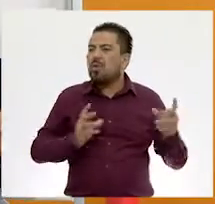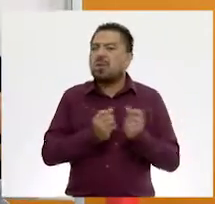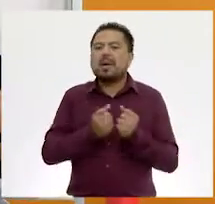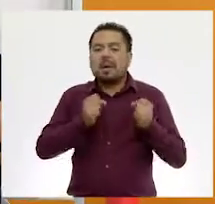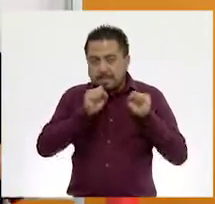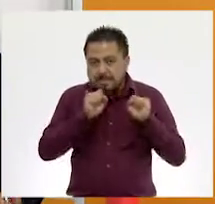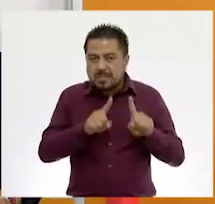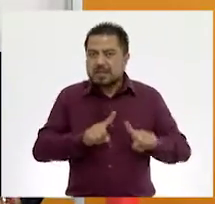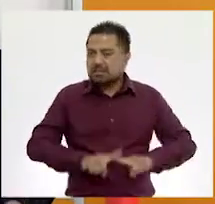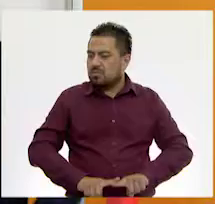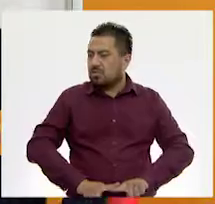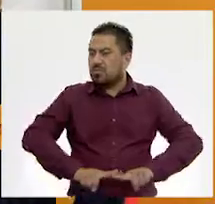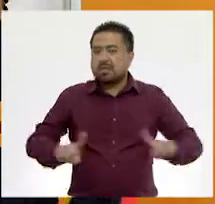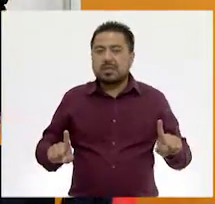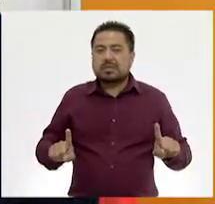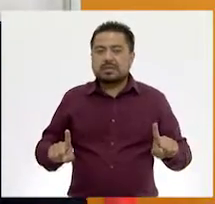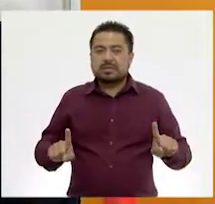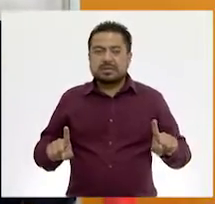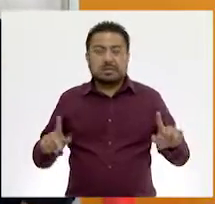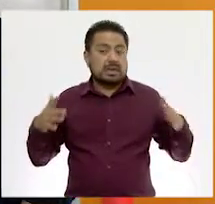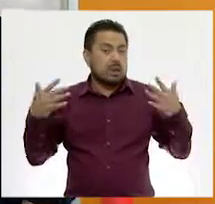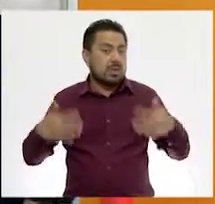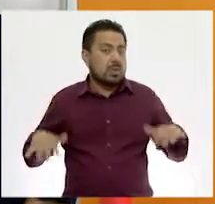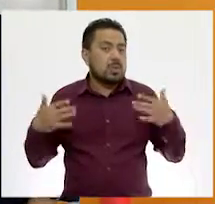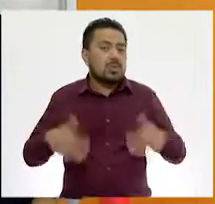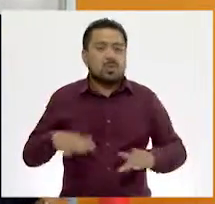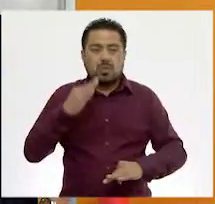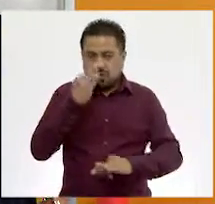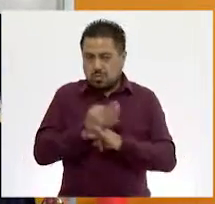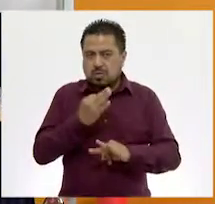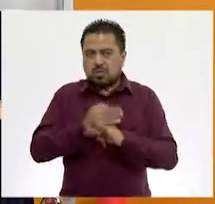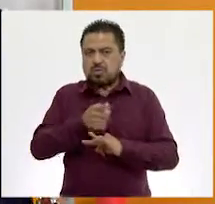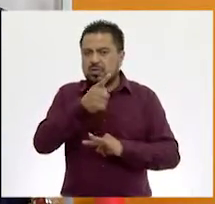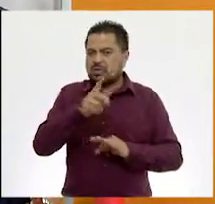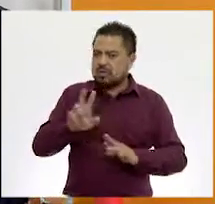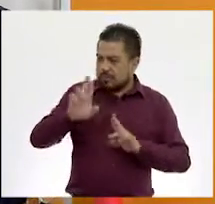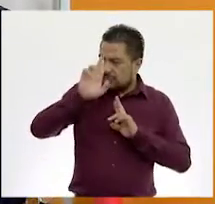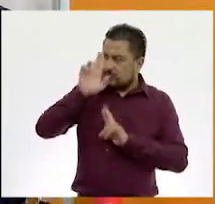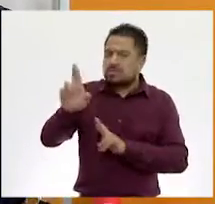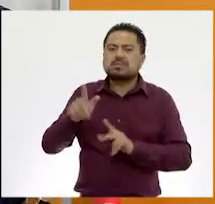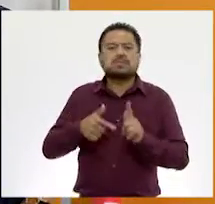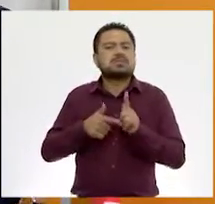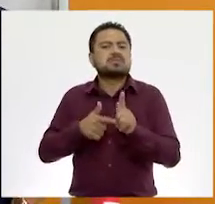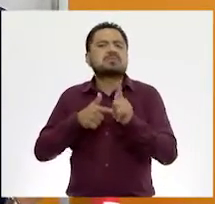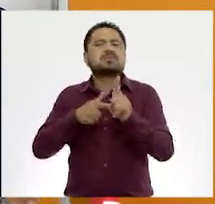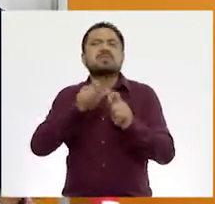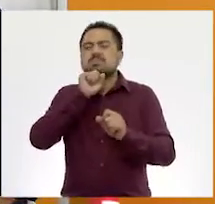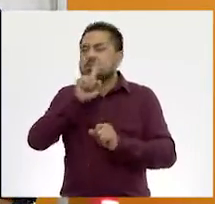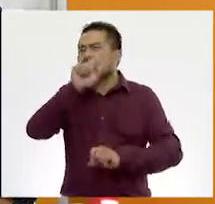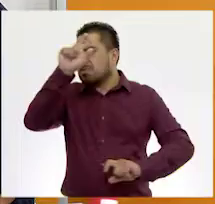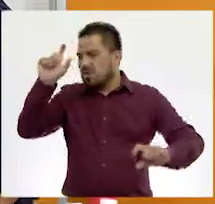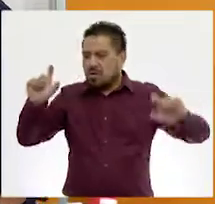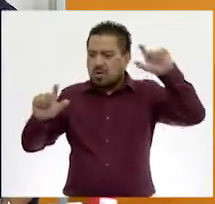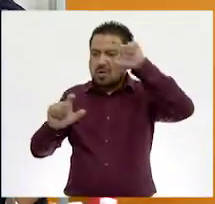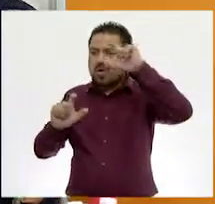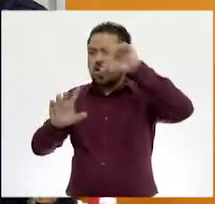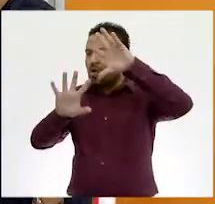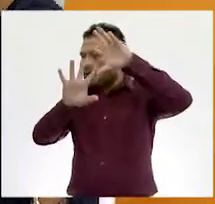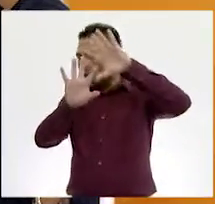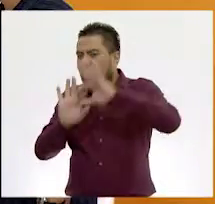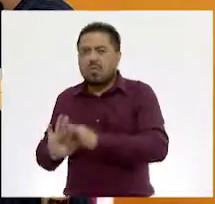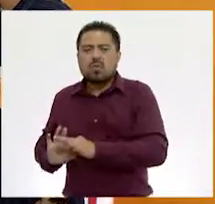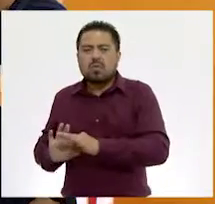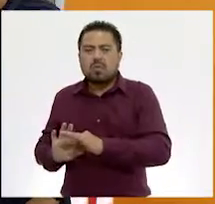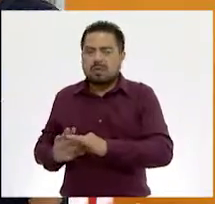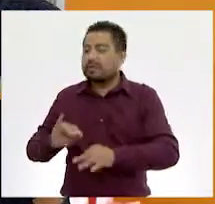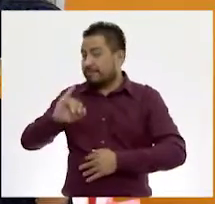completamente distinto. Y lo que respetaste es que sigue rimando todo el tiempo. Así